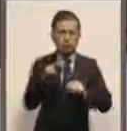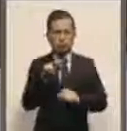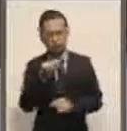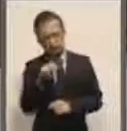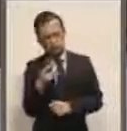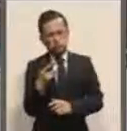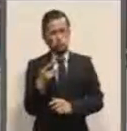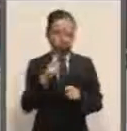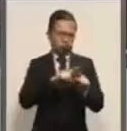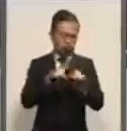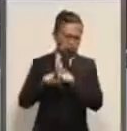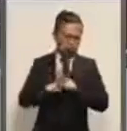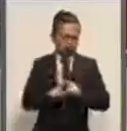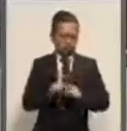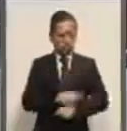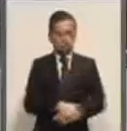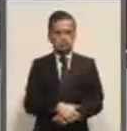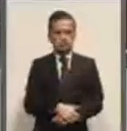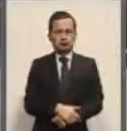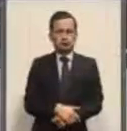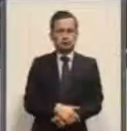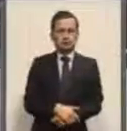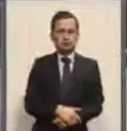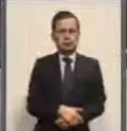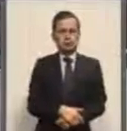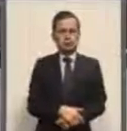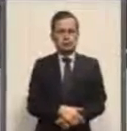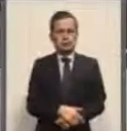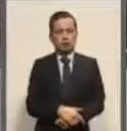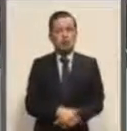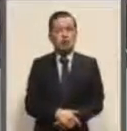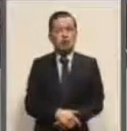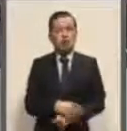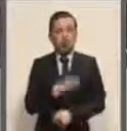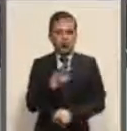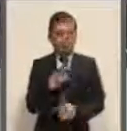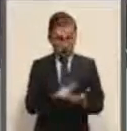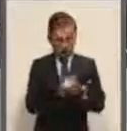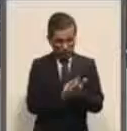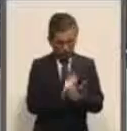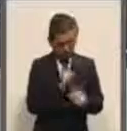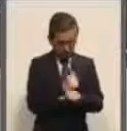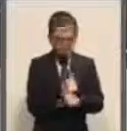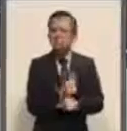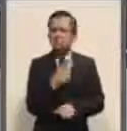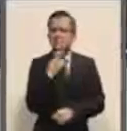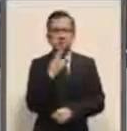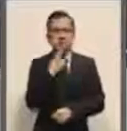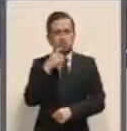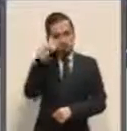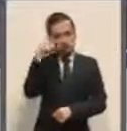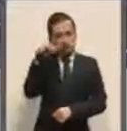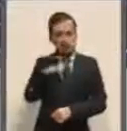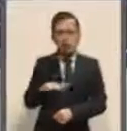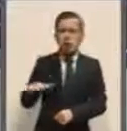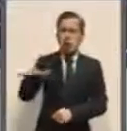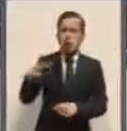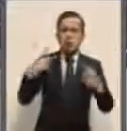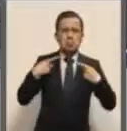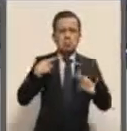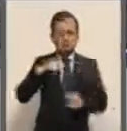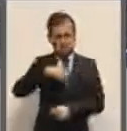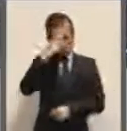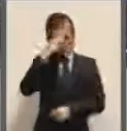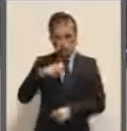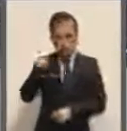telecomunicaciones incluidos. Con ello se permitiría y aseguraría a las y los mexicanos el